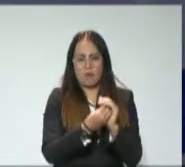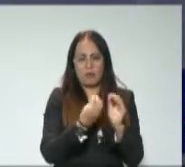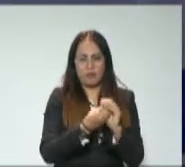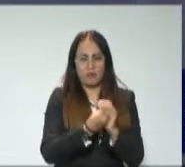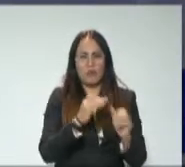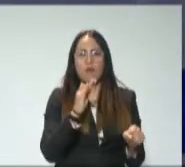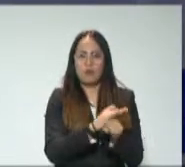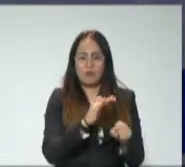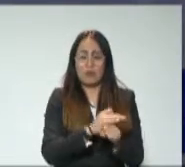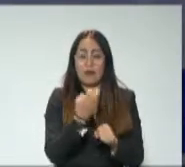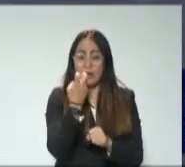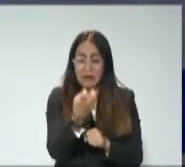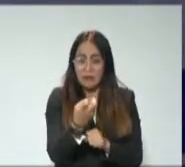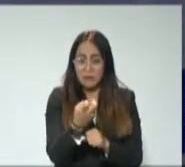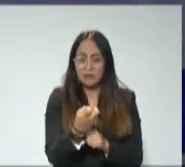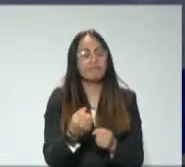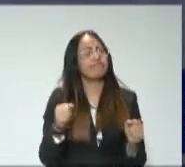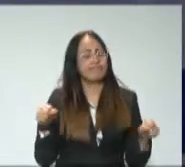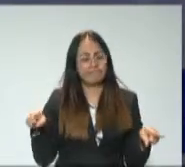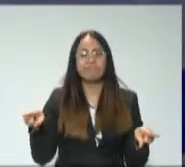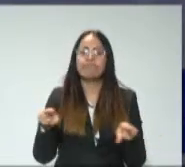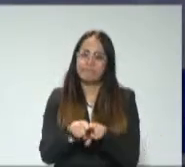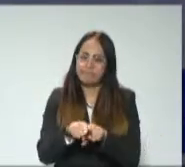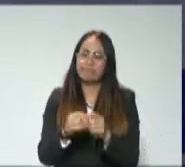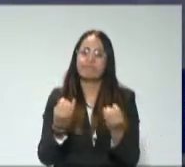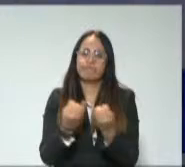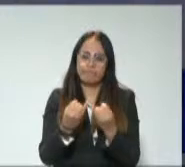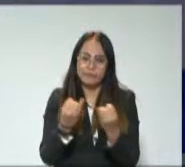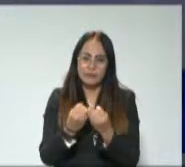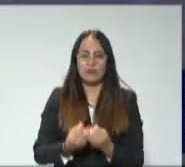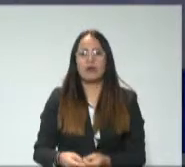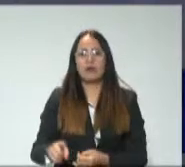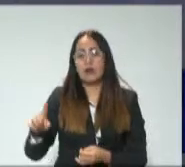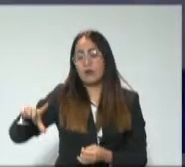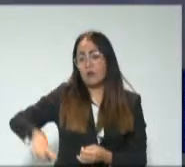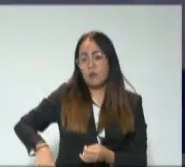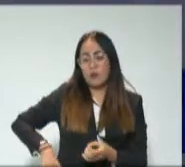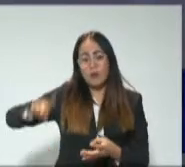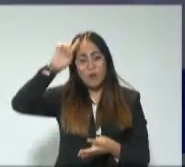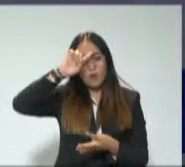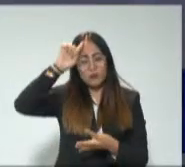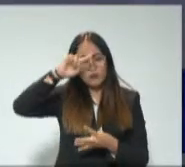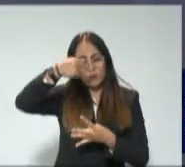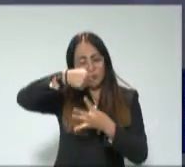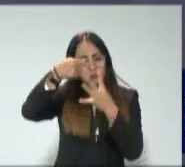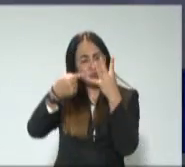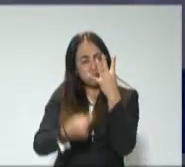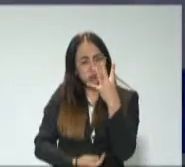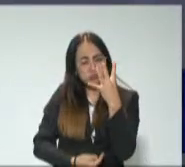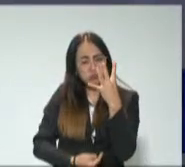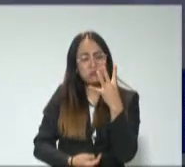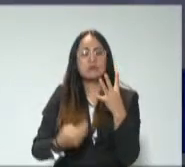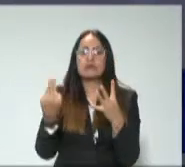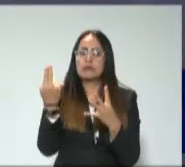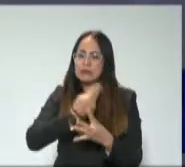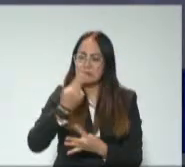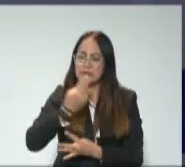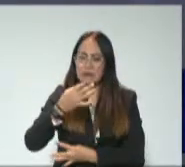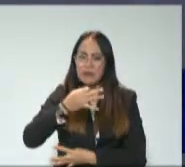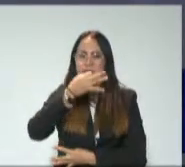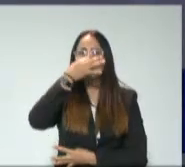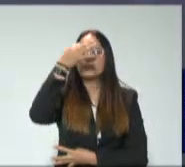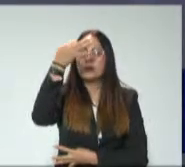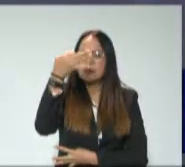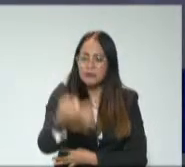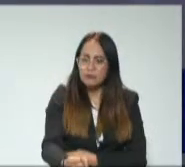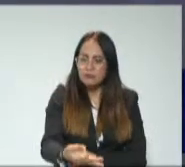quedó exento de esto y ante la implementación de las medidas sanitarias se emitió necesaria